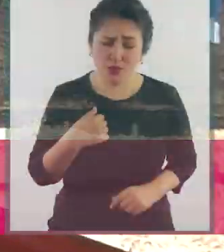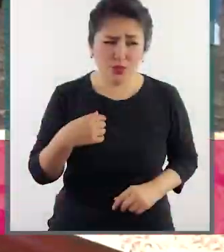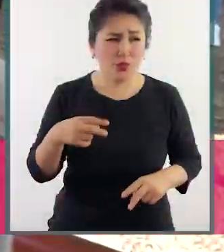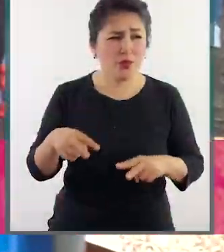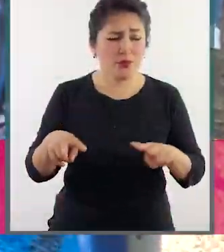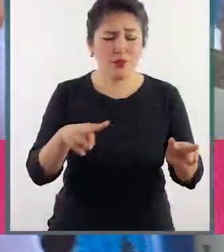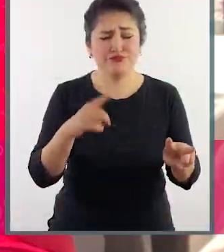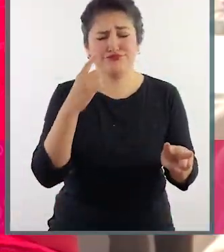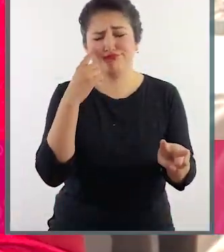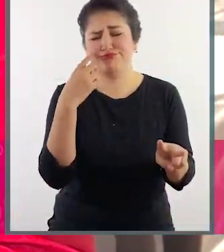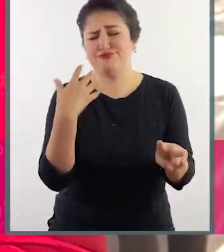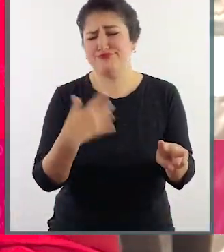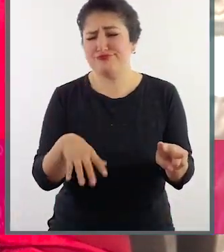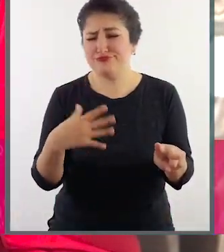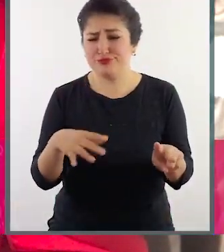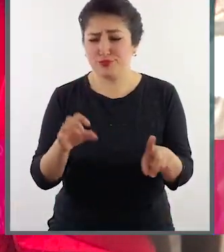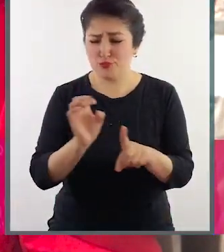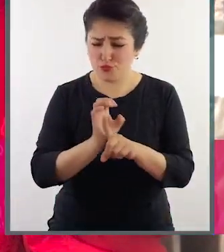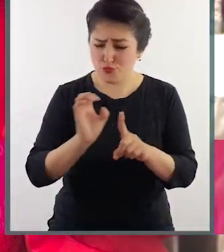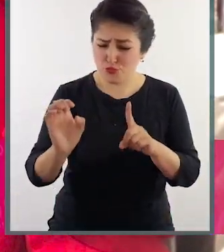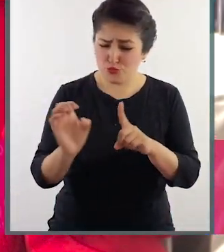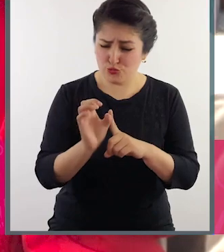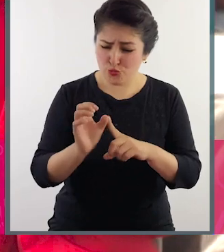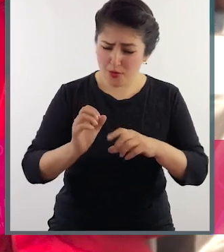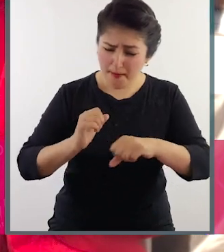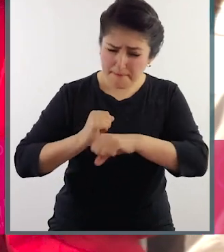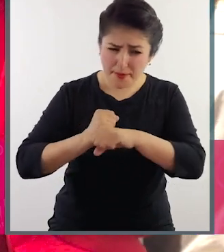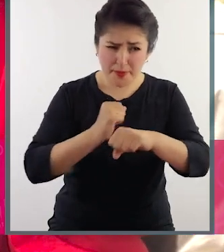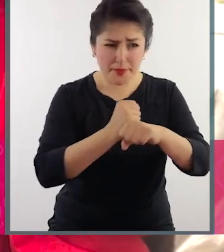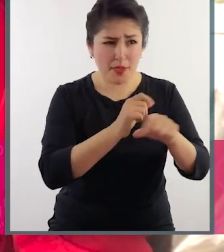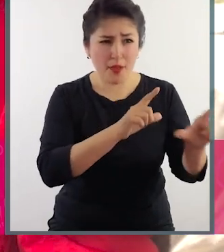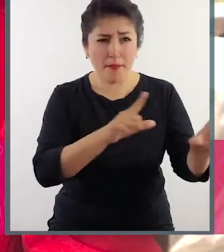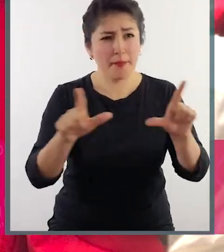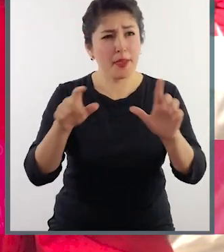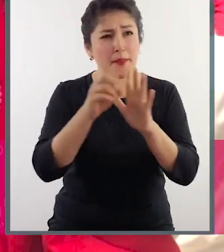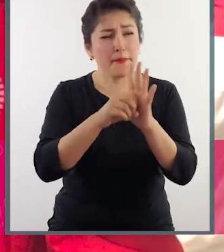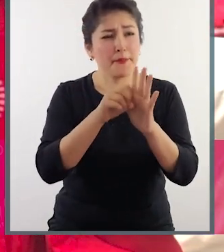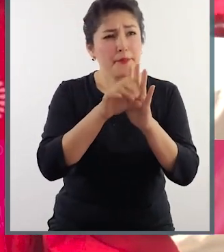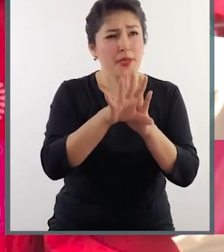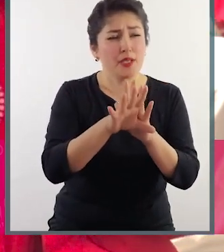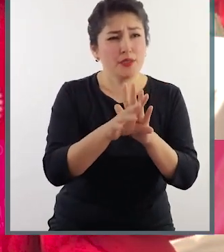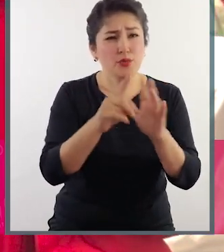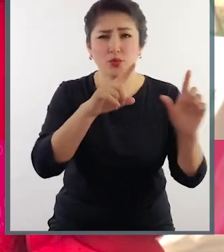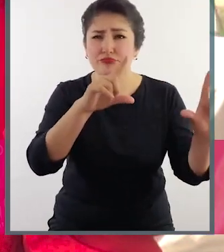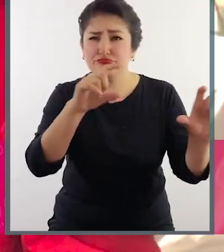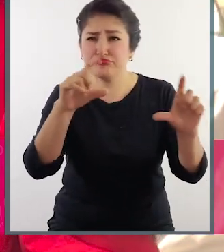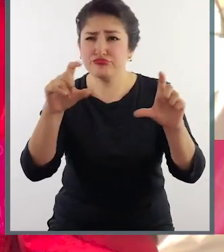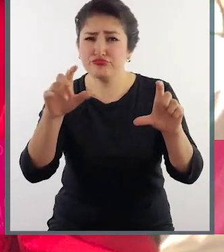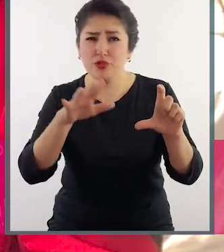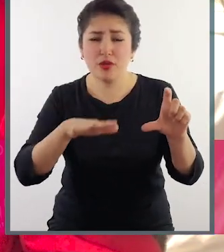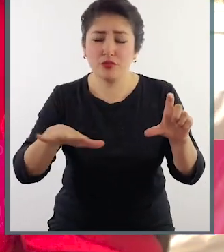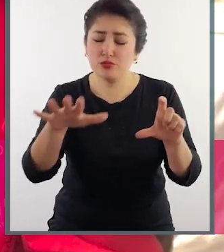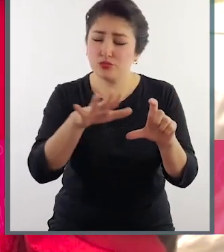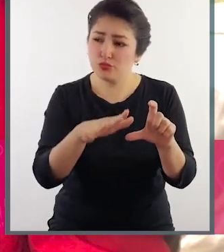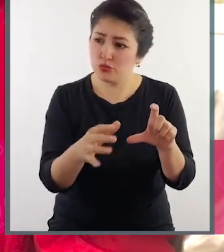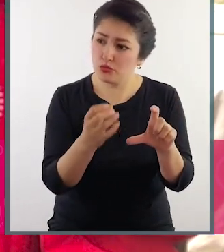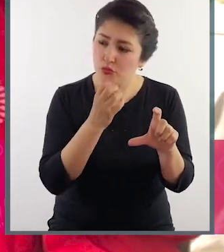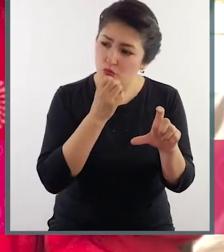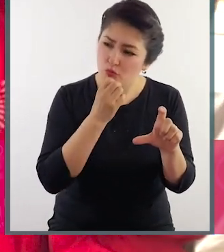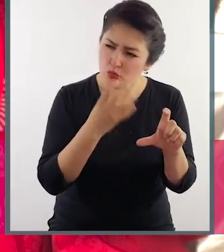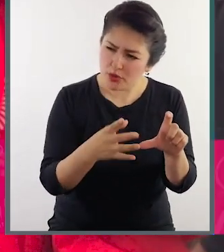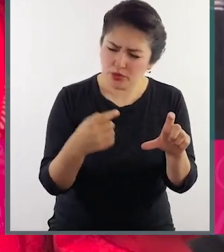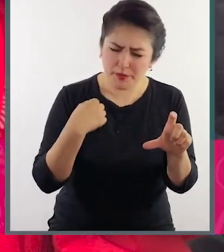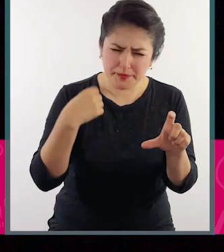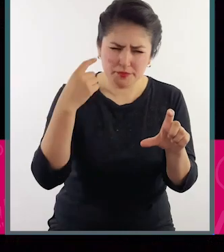Parece espectacular ya que se promueve la cultura. Me ha encantado la película, me ha gustado la cinematografía, el producto que ha